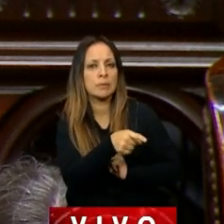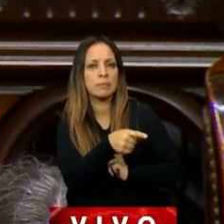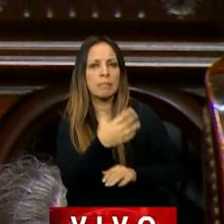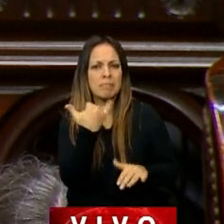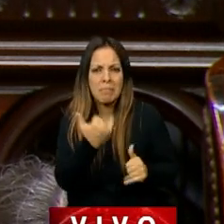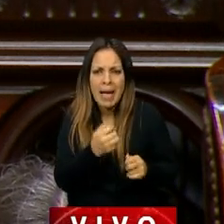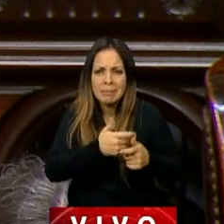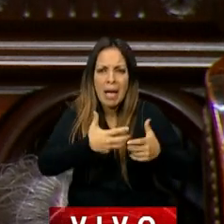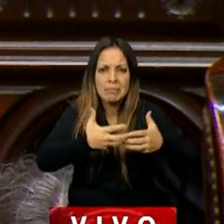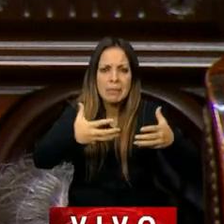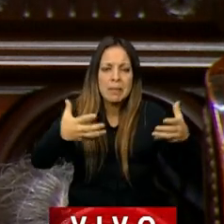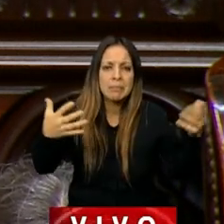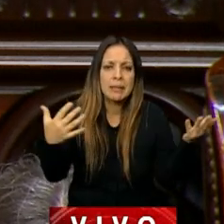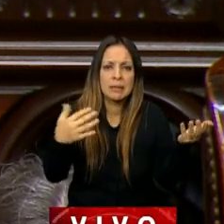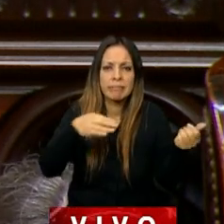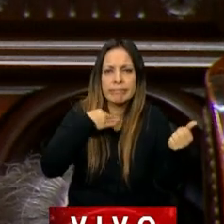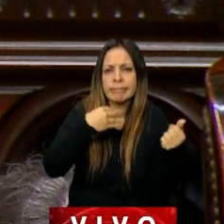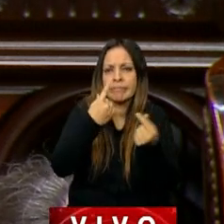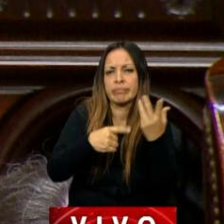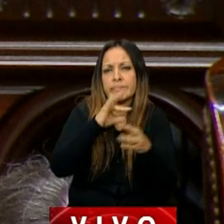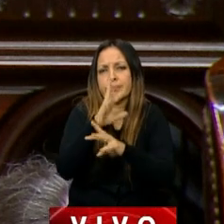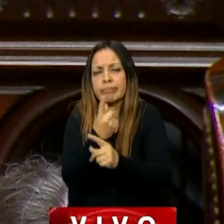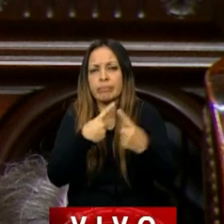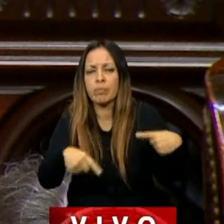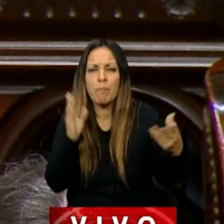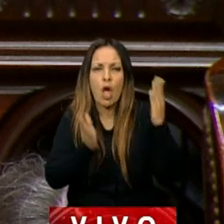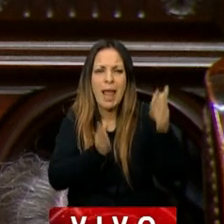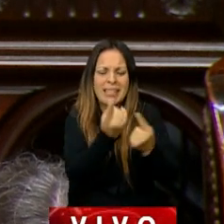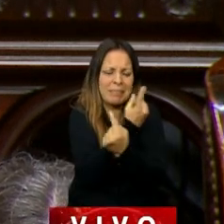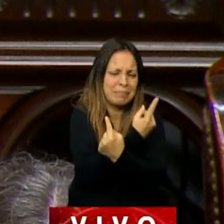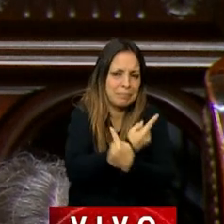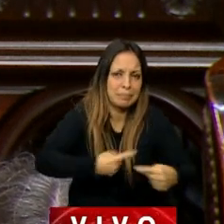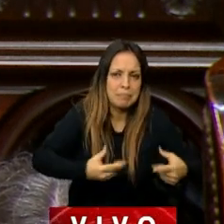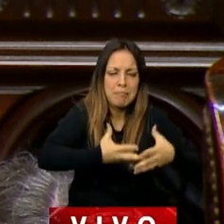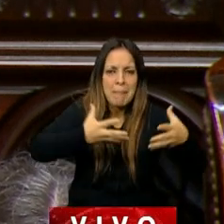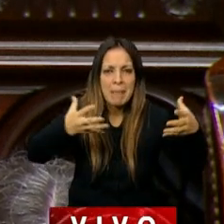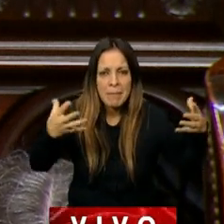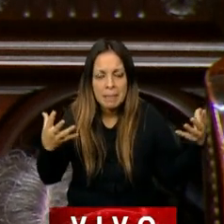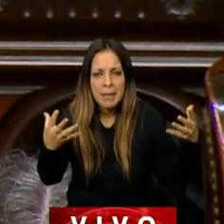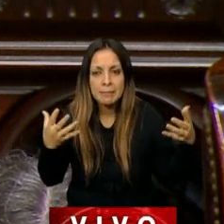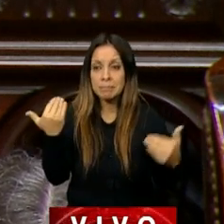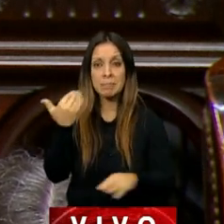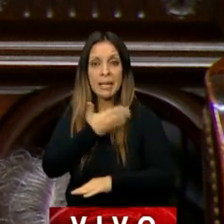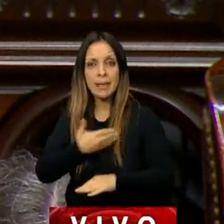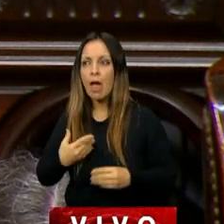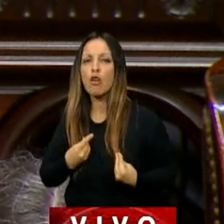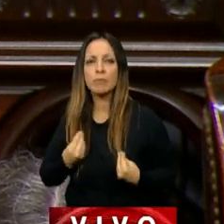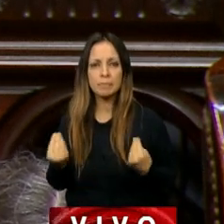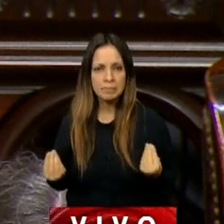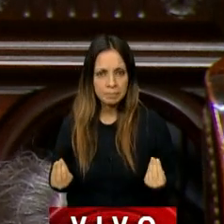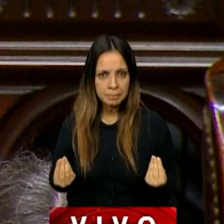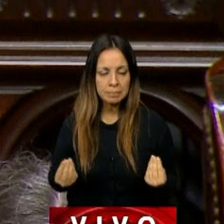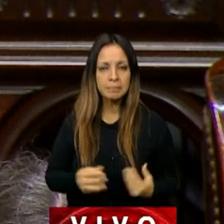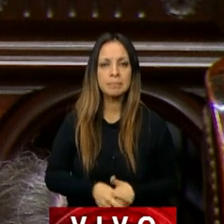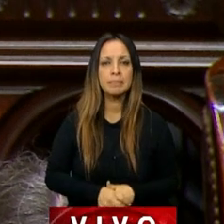más delincuencia, cada vez se ve más violencia y cada vez menos el Estado presente.